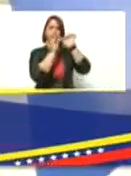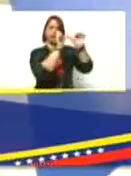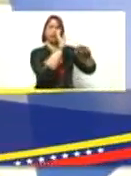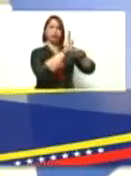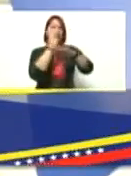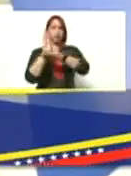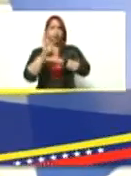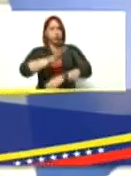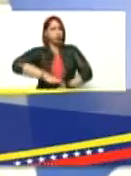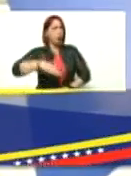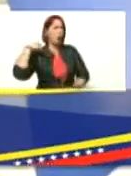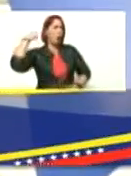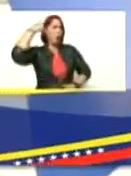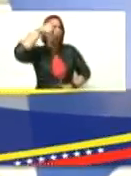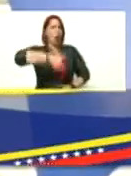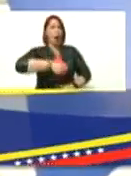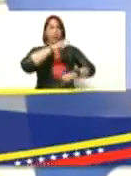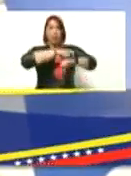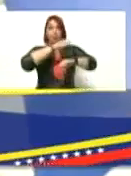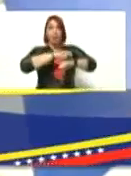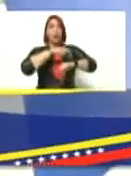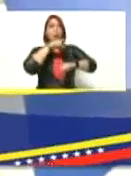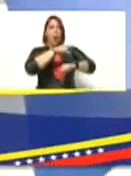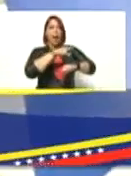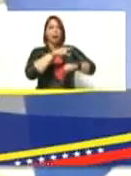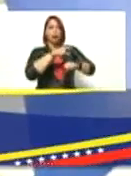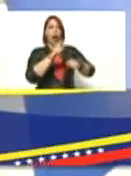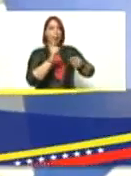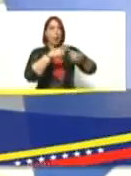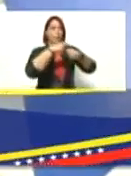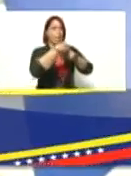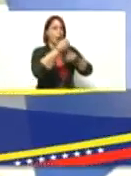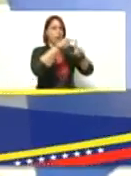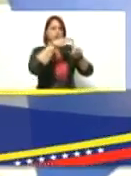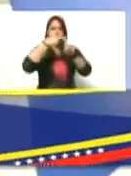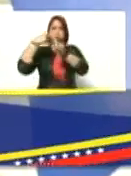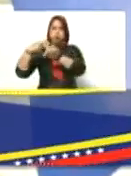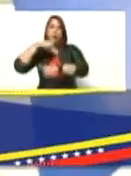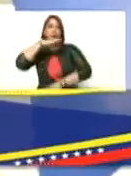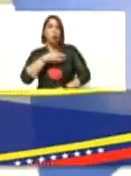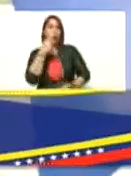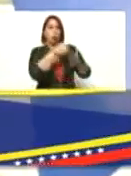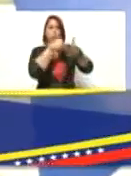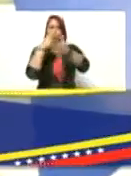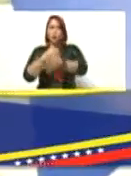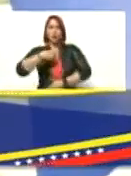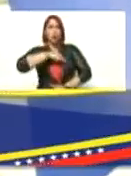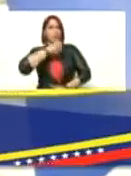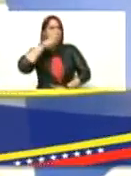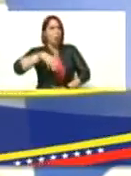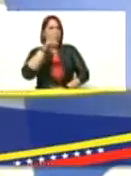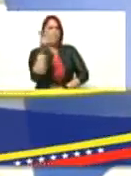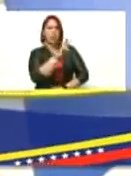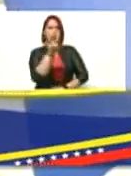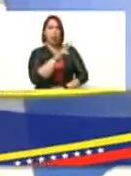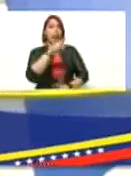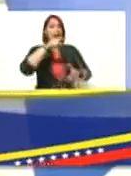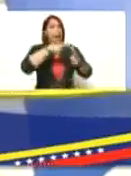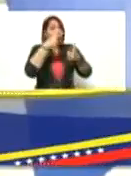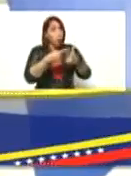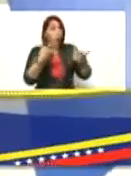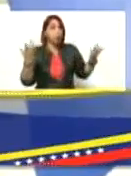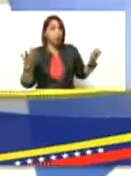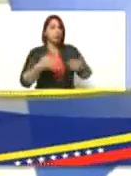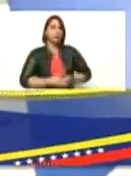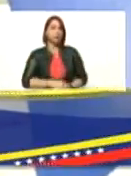lo largo del tiempo como parte del acumulado histórico de lucha de nuestro pueblo venezolano. En este sentido,